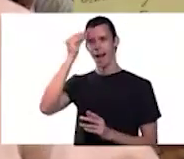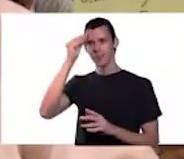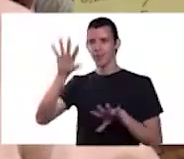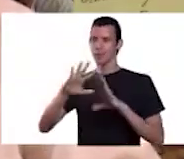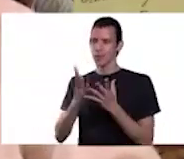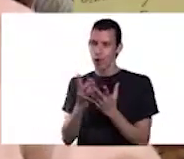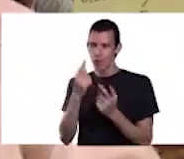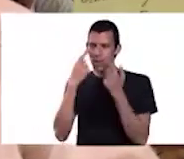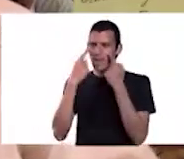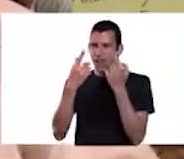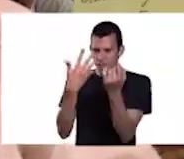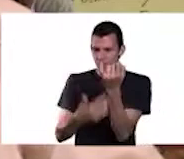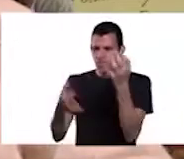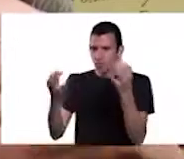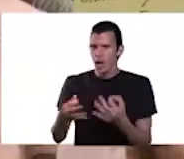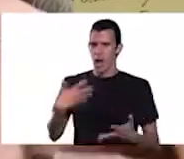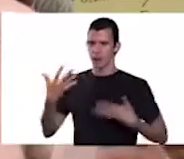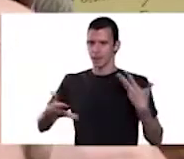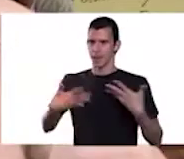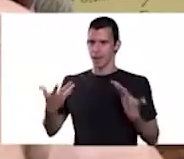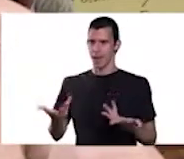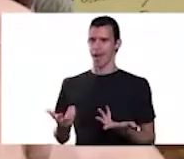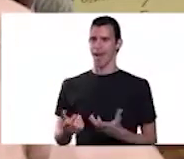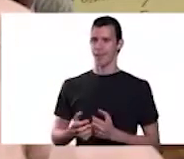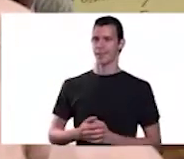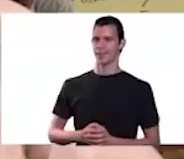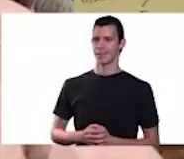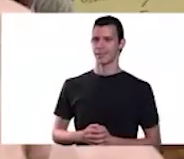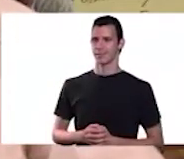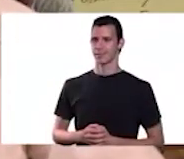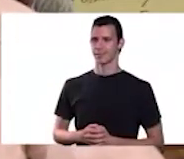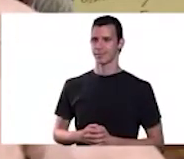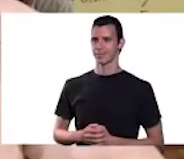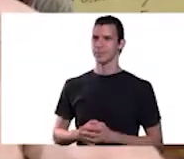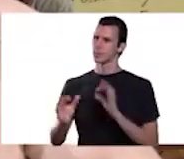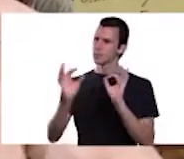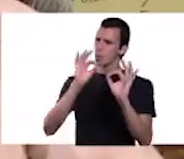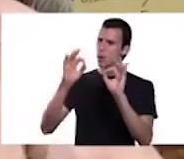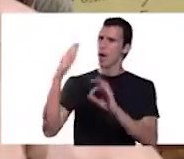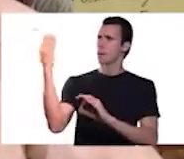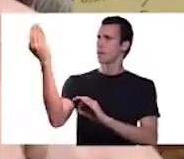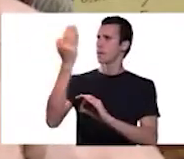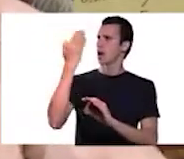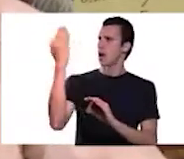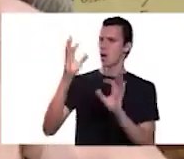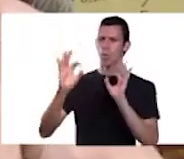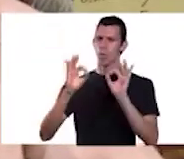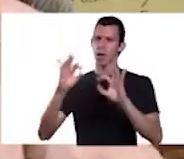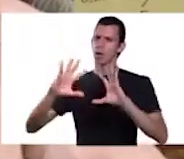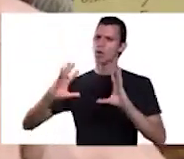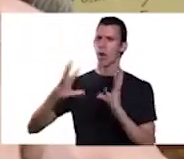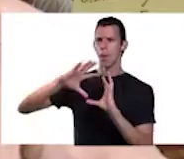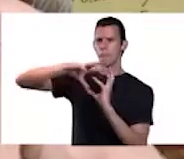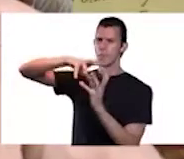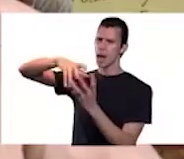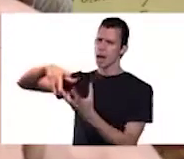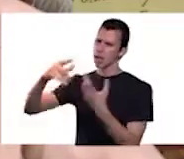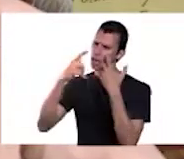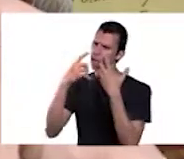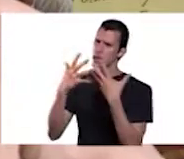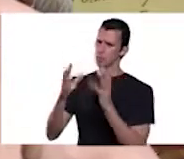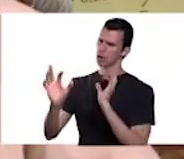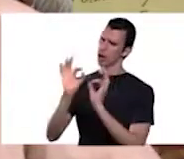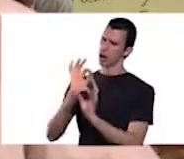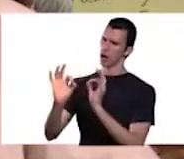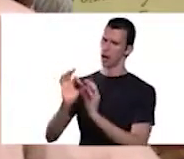forma directa en sus actividades para proteger el medio ambiente, para proteger la